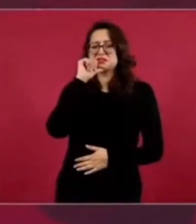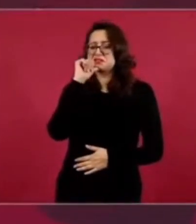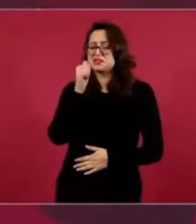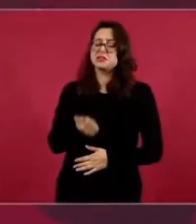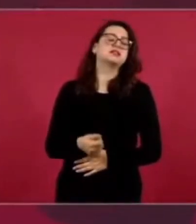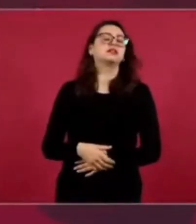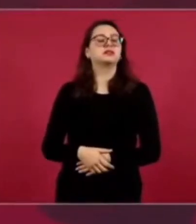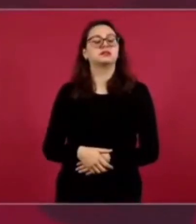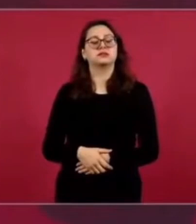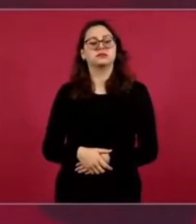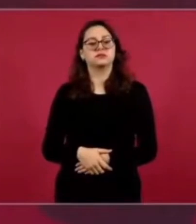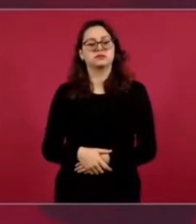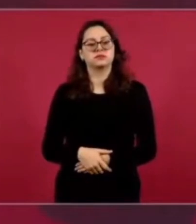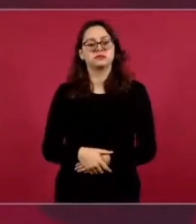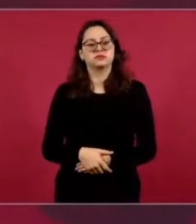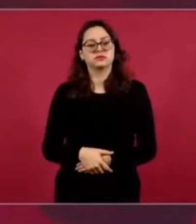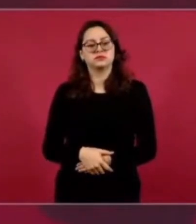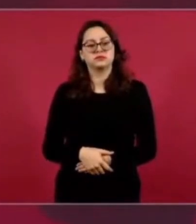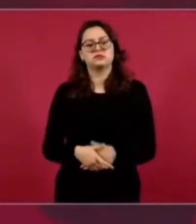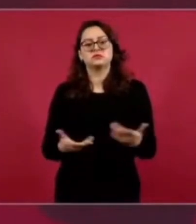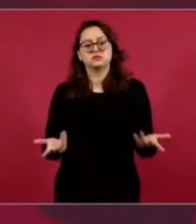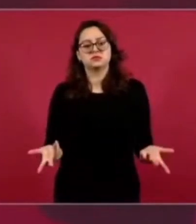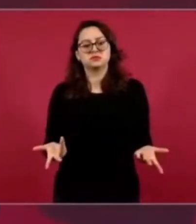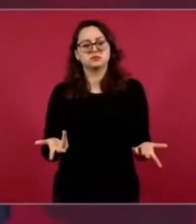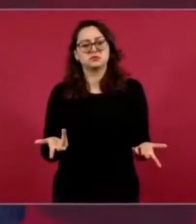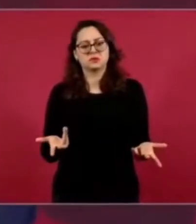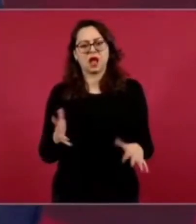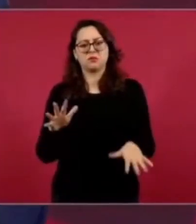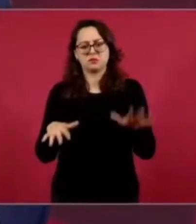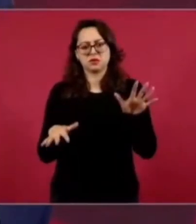incluso nuestros adversarios nos vinculan.